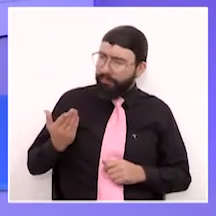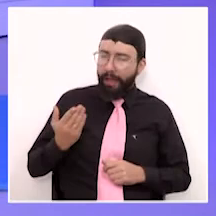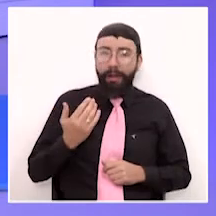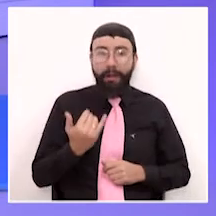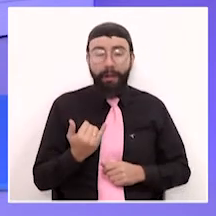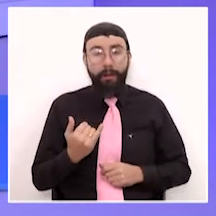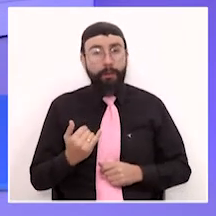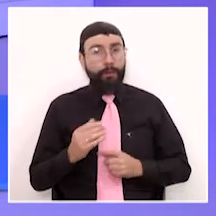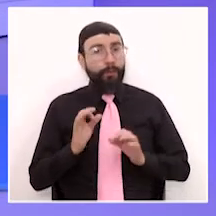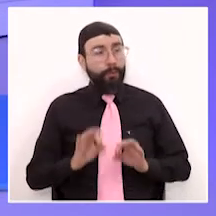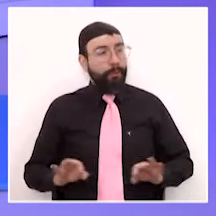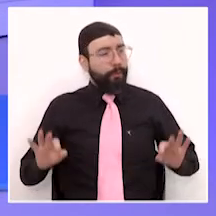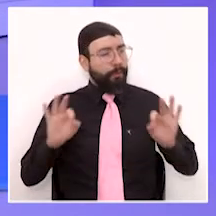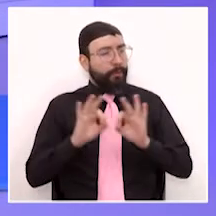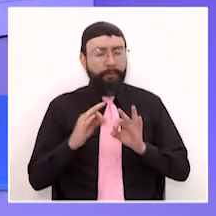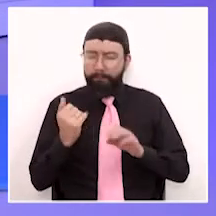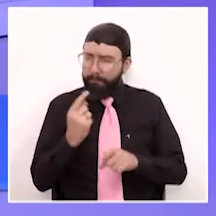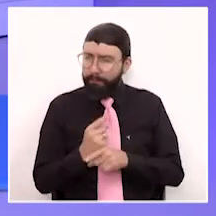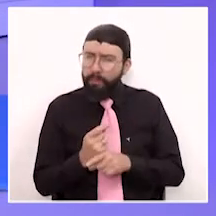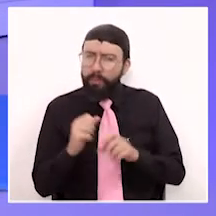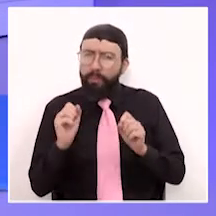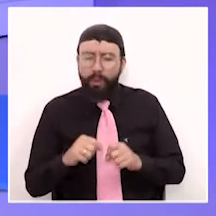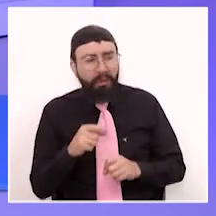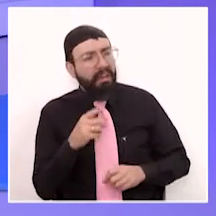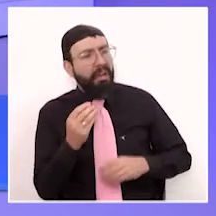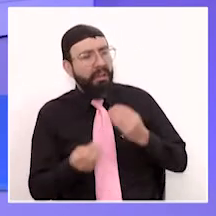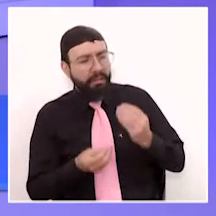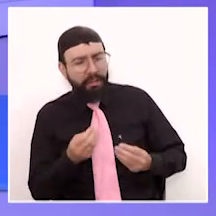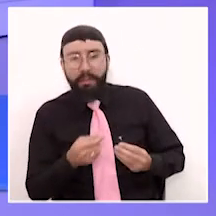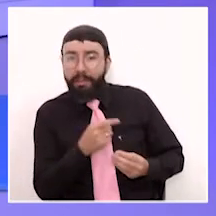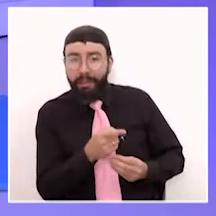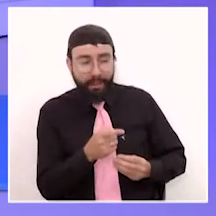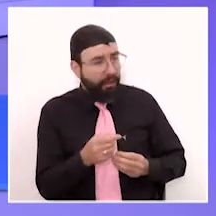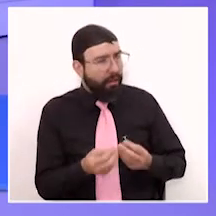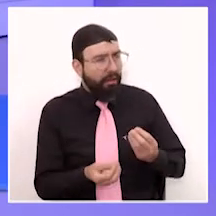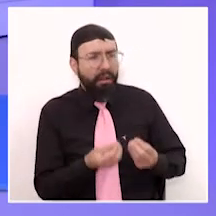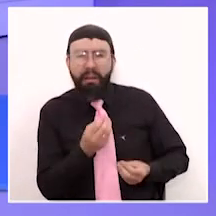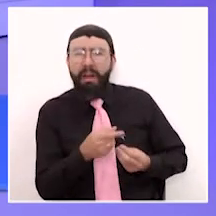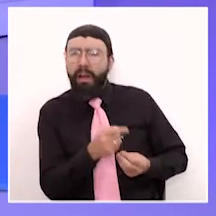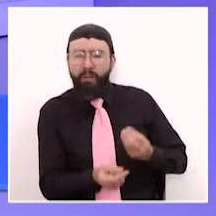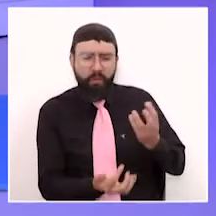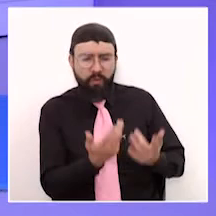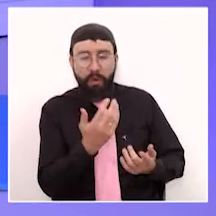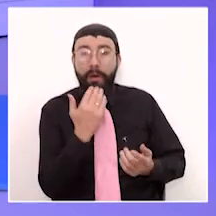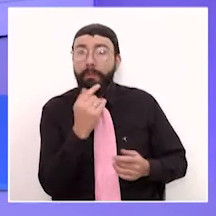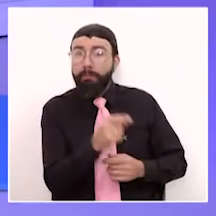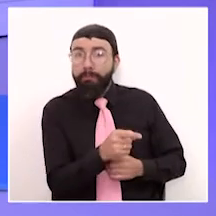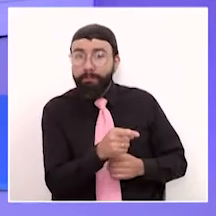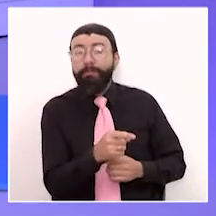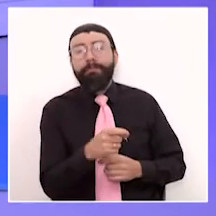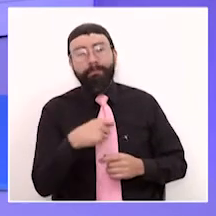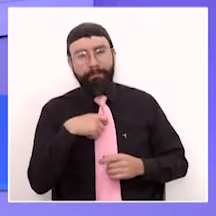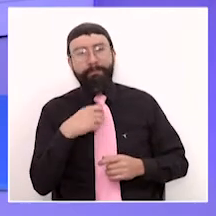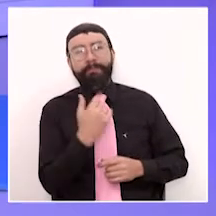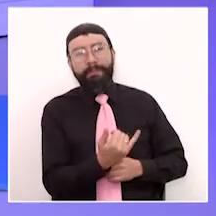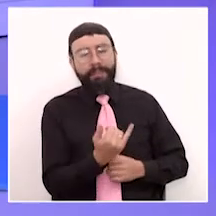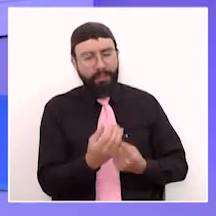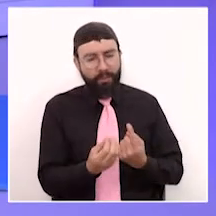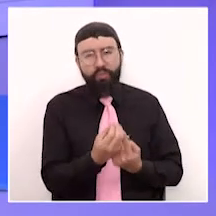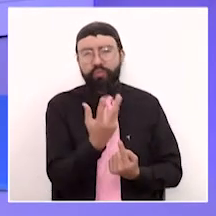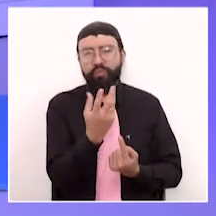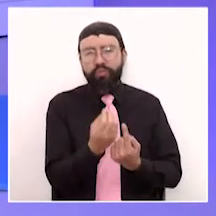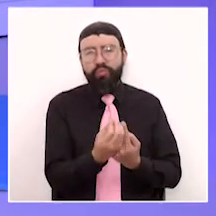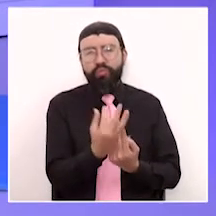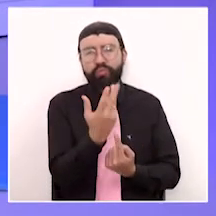técnica fantástica que podemos utilizar con el elemento fuego, en este caso utilizando una vela, en donde vamos